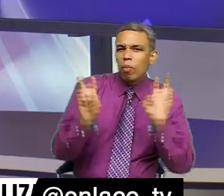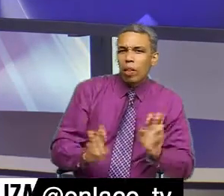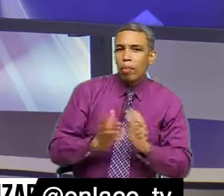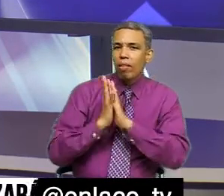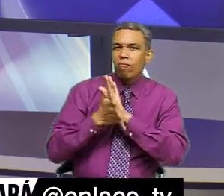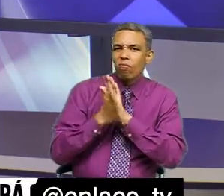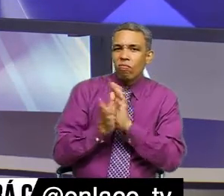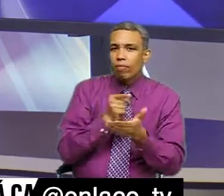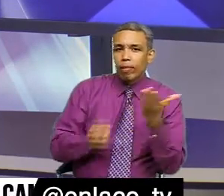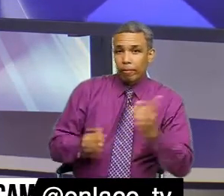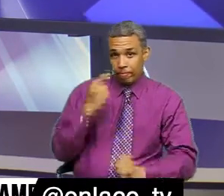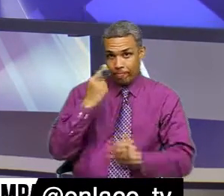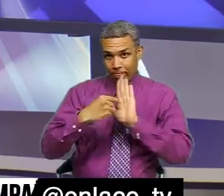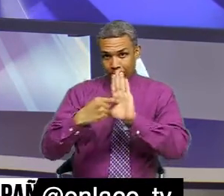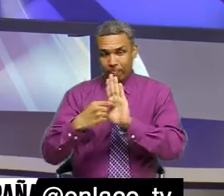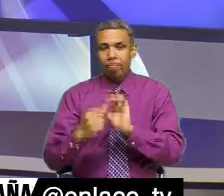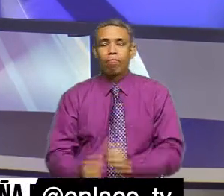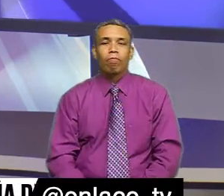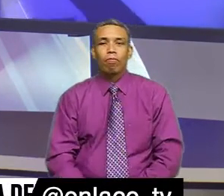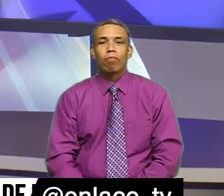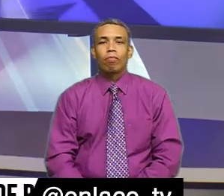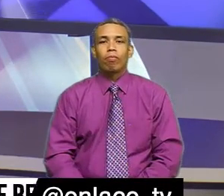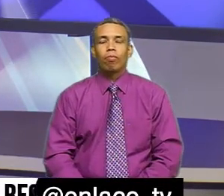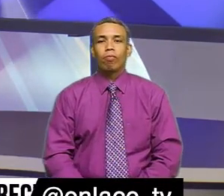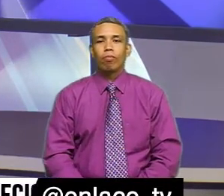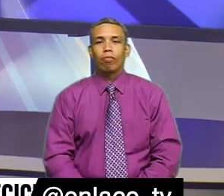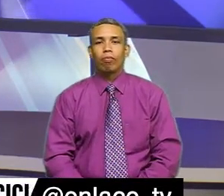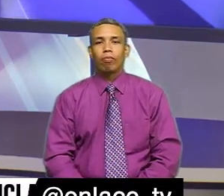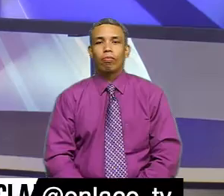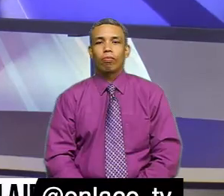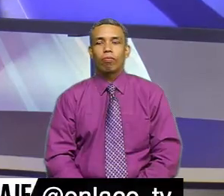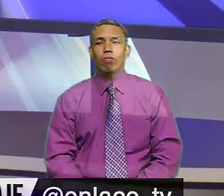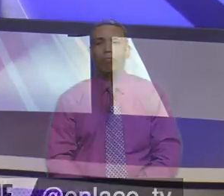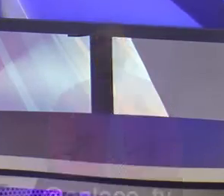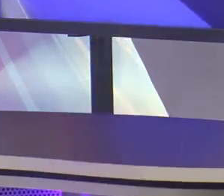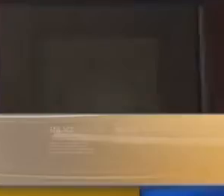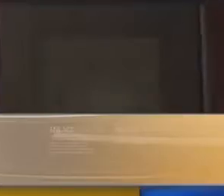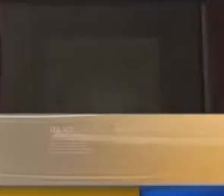www.enlacetelevisión.com. Es el momento de conocer los titulares de la presente emisión informativa.